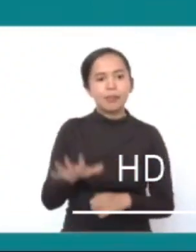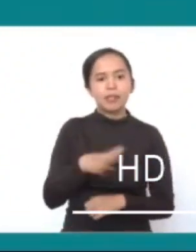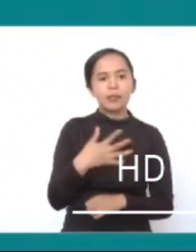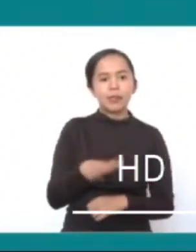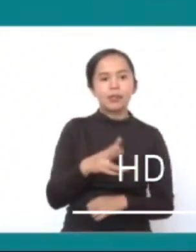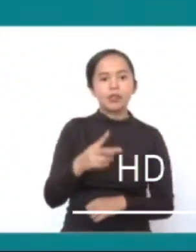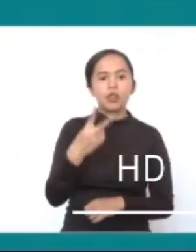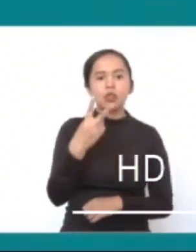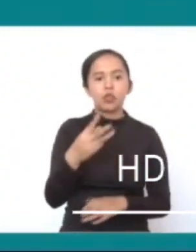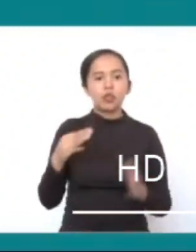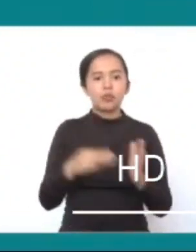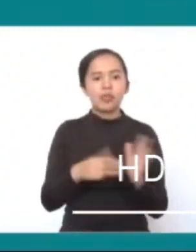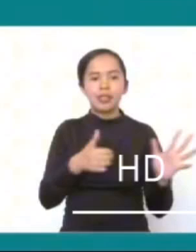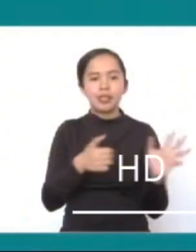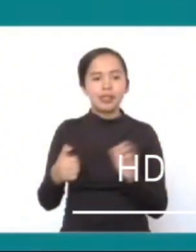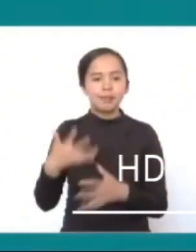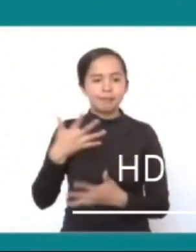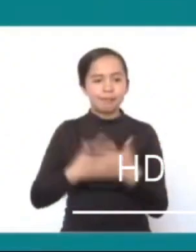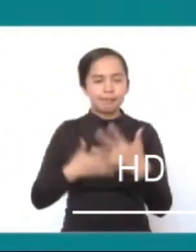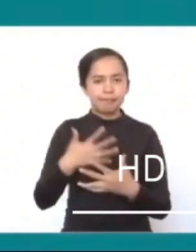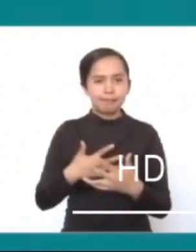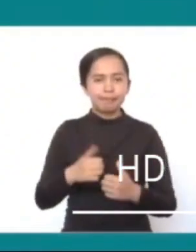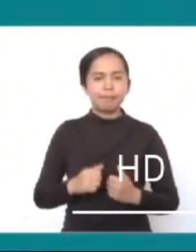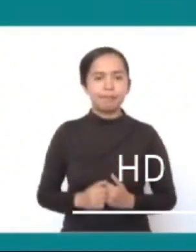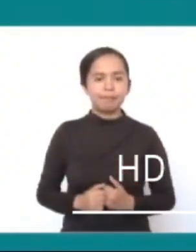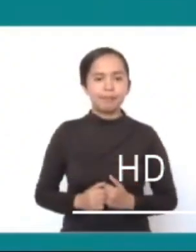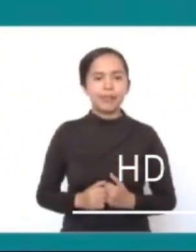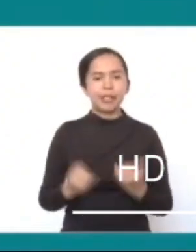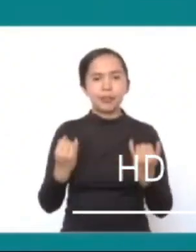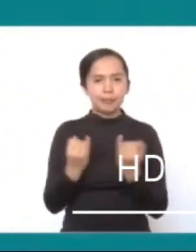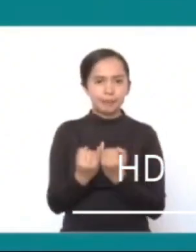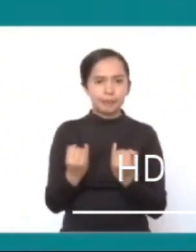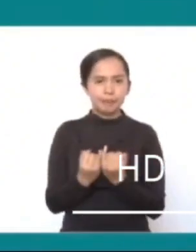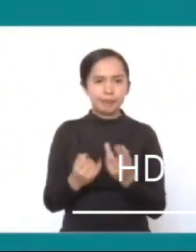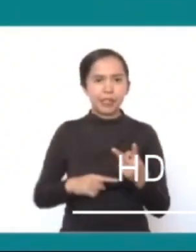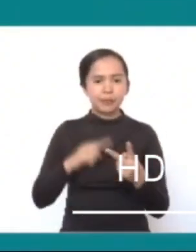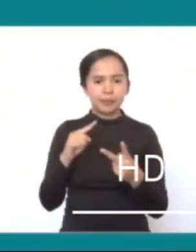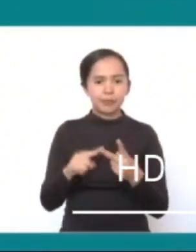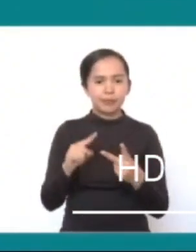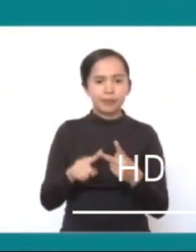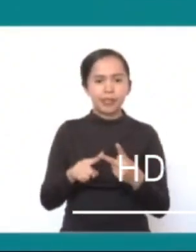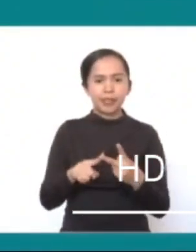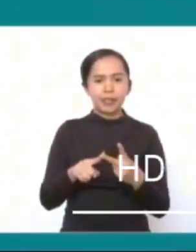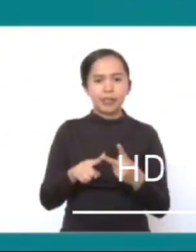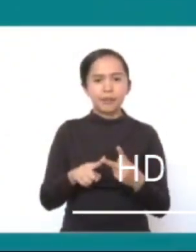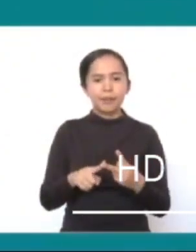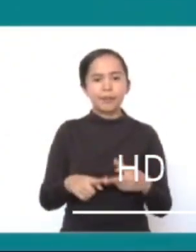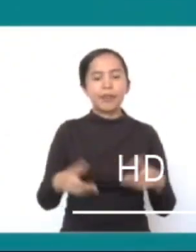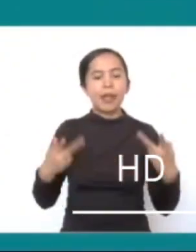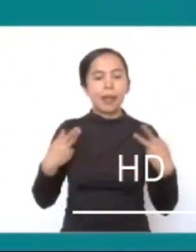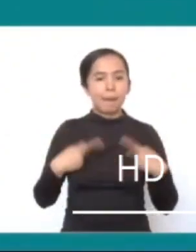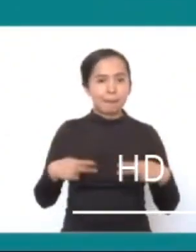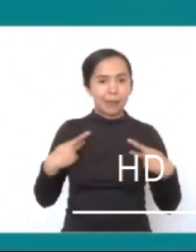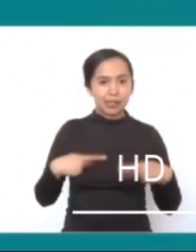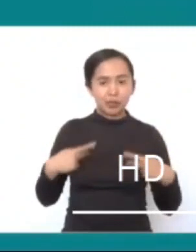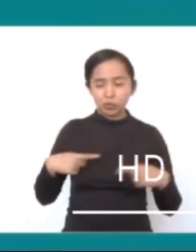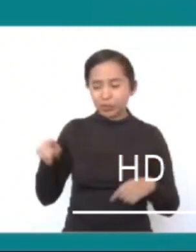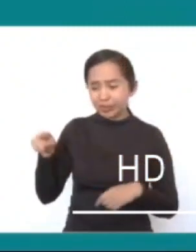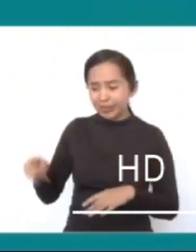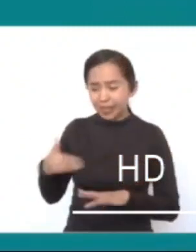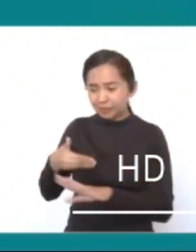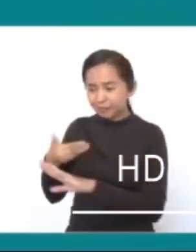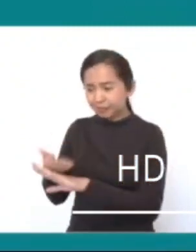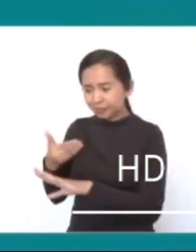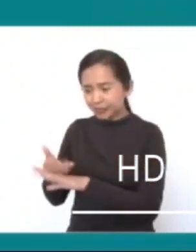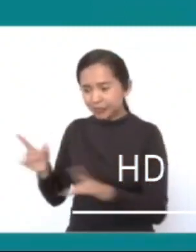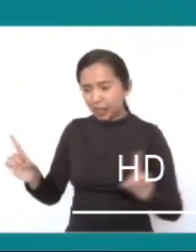de 2,615. También tenemos la prohibición de acercarse o comunicarse con la víctima